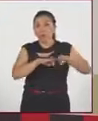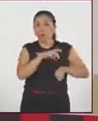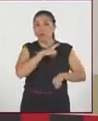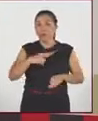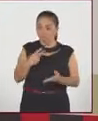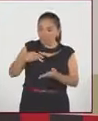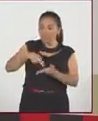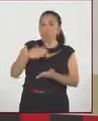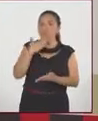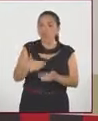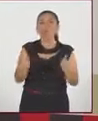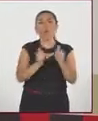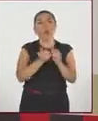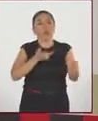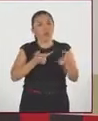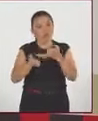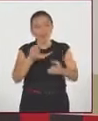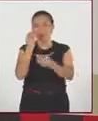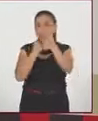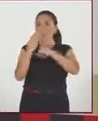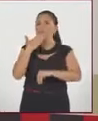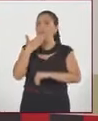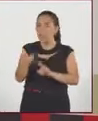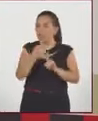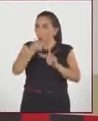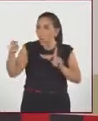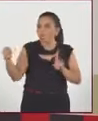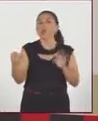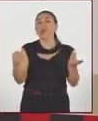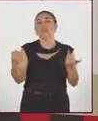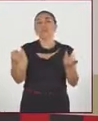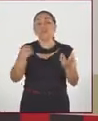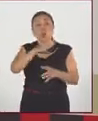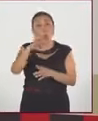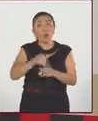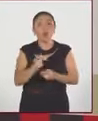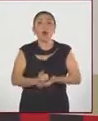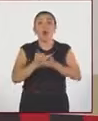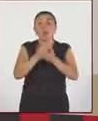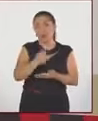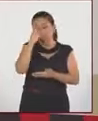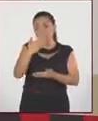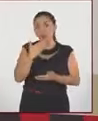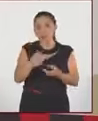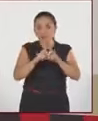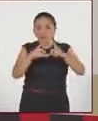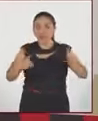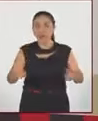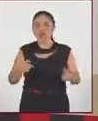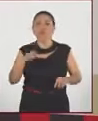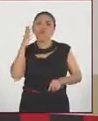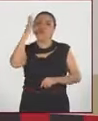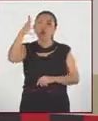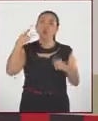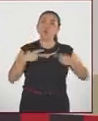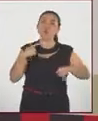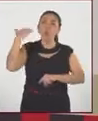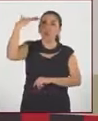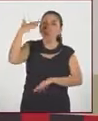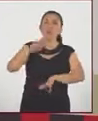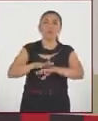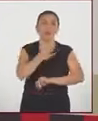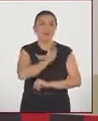adecuadas, ejercitarse, alimentarse adecuadamente. Todo esto contribuye al desarrollo de un adulto sano, ¿no?